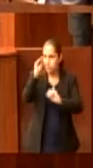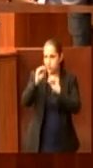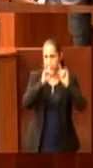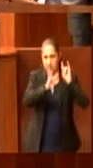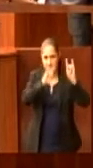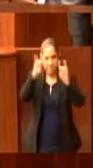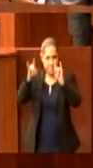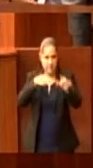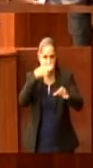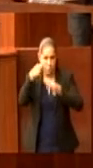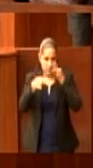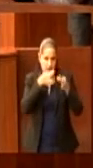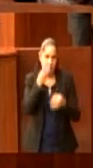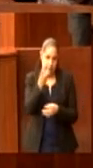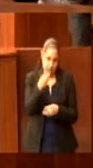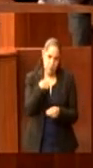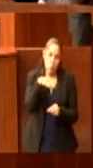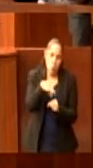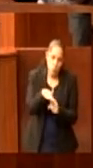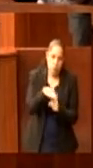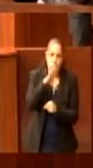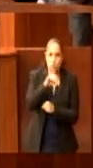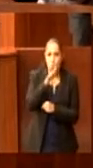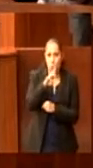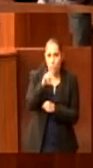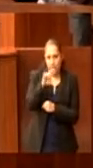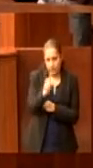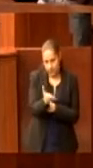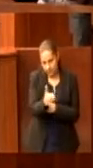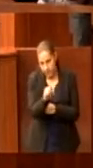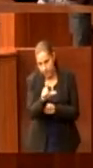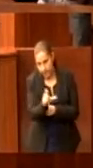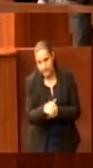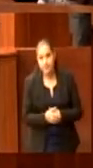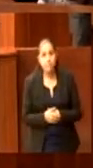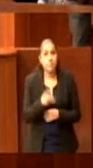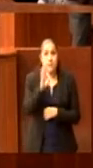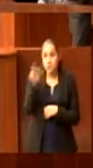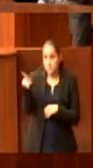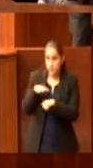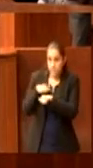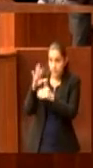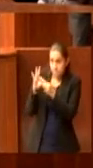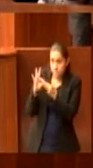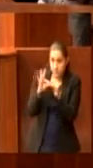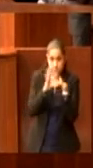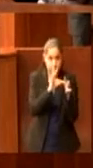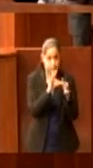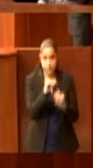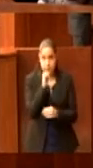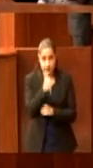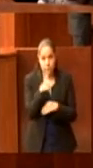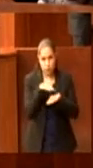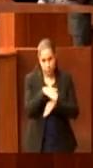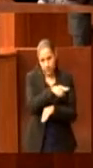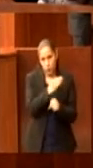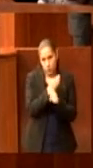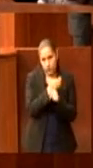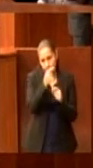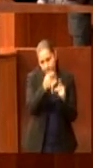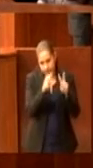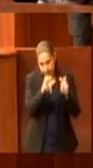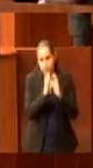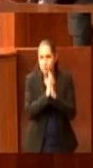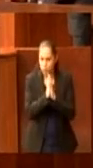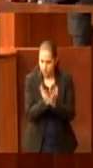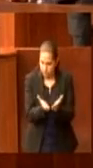así es que también sería voto concurrente álex bueno sin ya no hay más comentarios en relación a estos asuntos al ex tomamos la